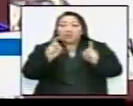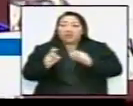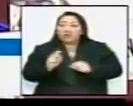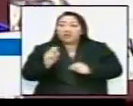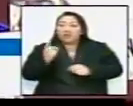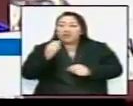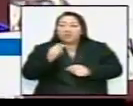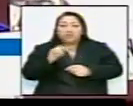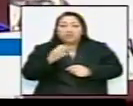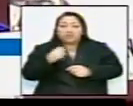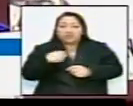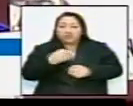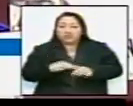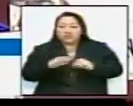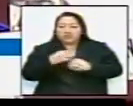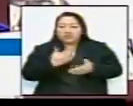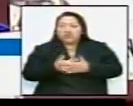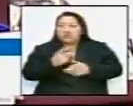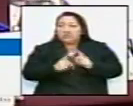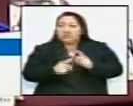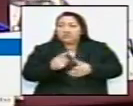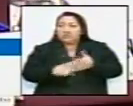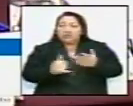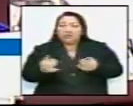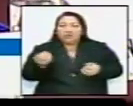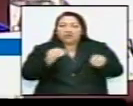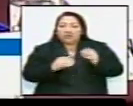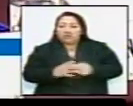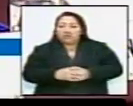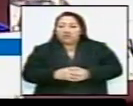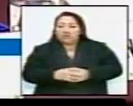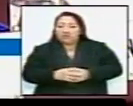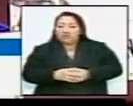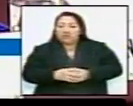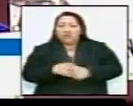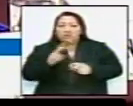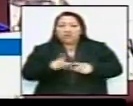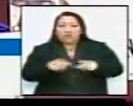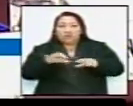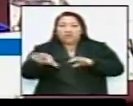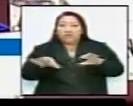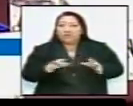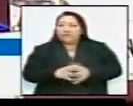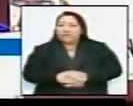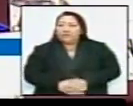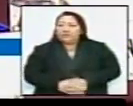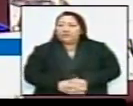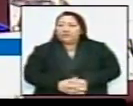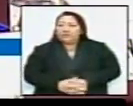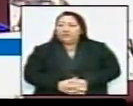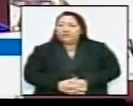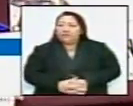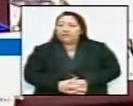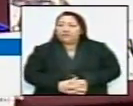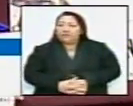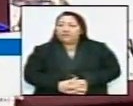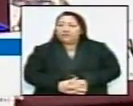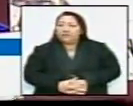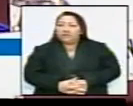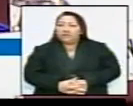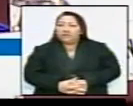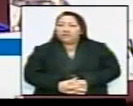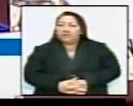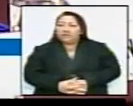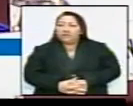el señor Ticona, yo más bien quería proponerle algo, ¿no? Que hay que ponernos en los dos escenarios. Un escenario con elecciones